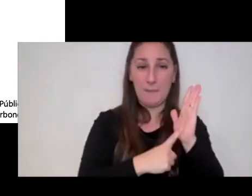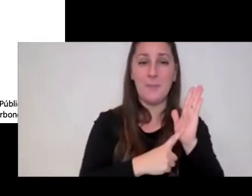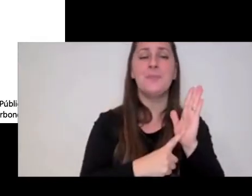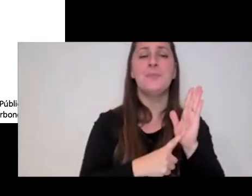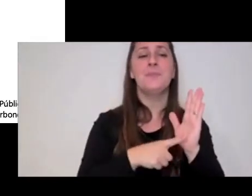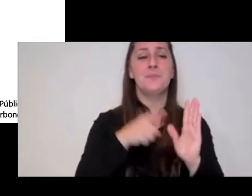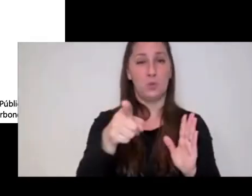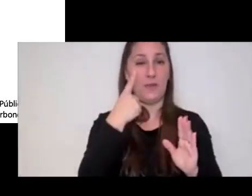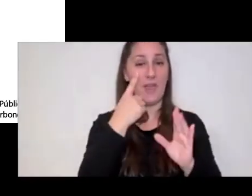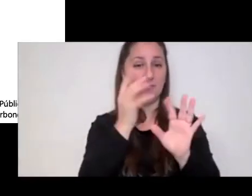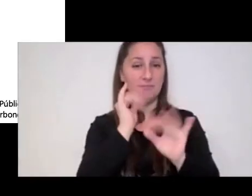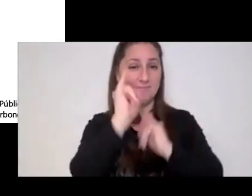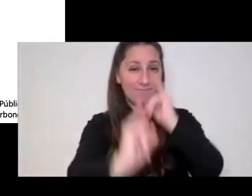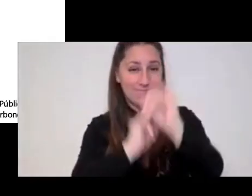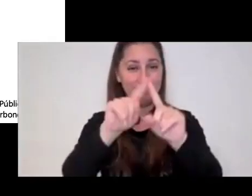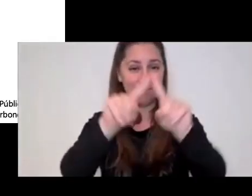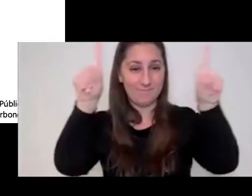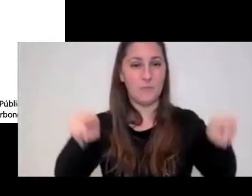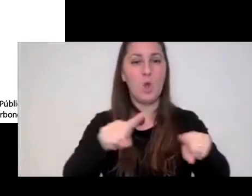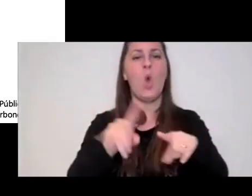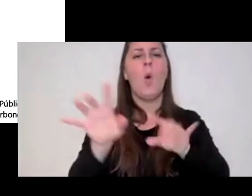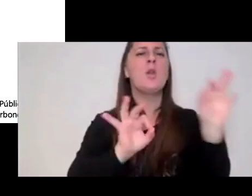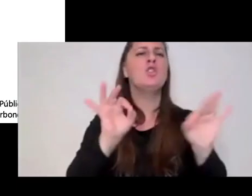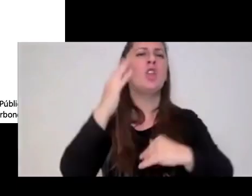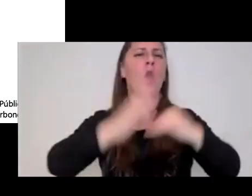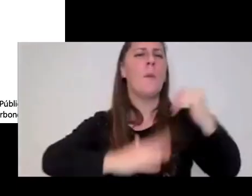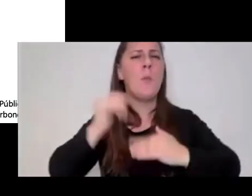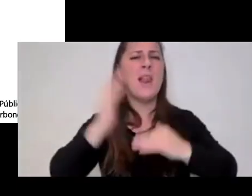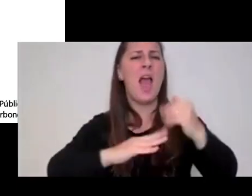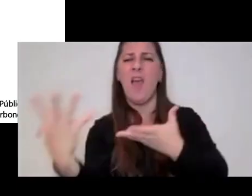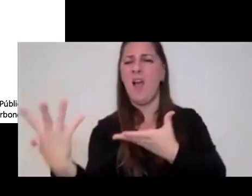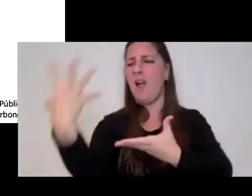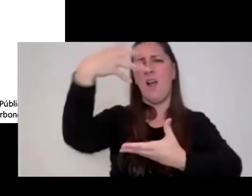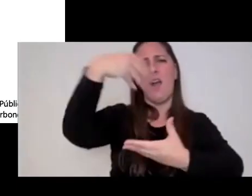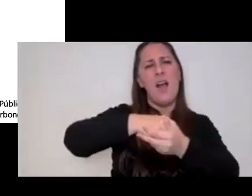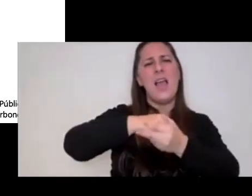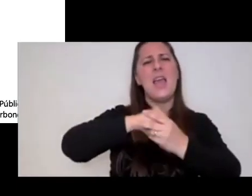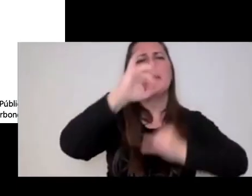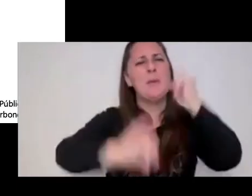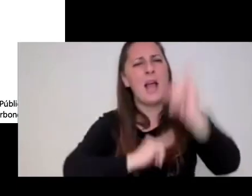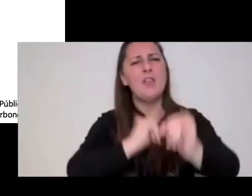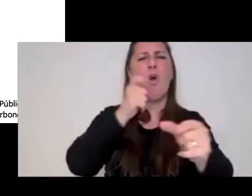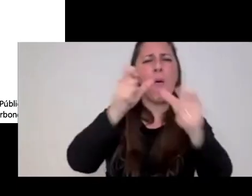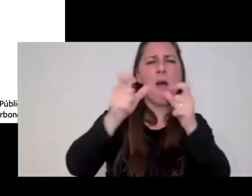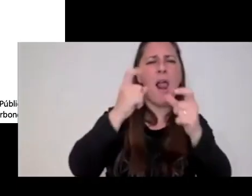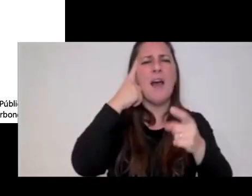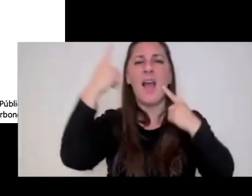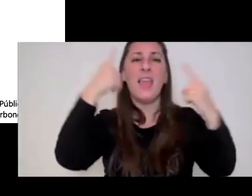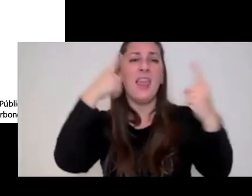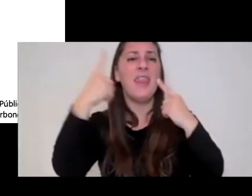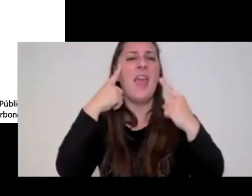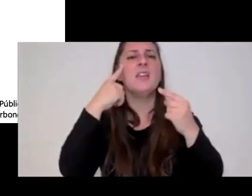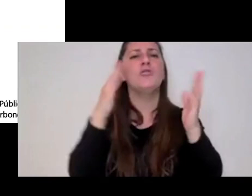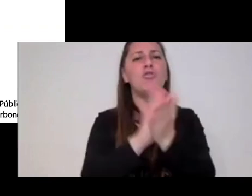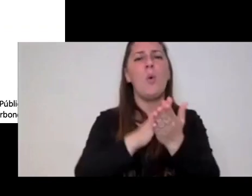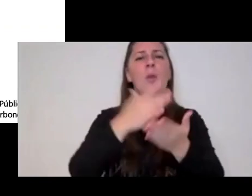definición, proyecto inmobiliario va a encerrar todas las definiciones y todos los conceptos y todos los efectos jurídicos esperados por